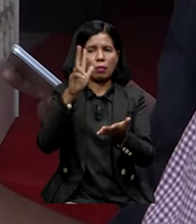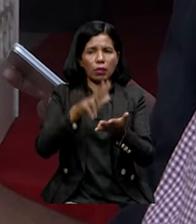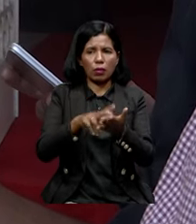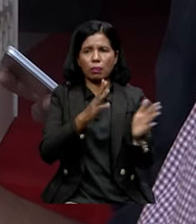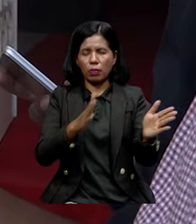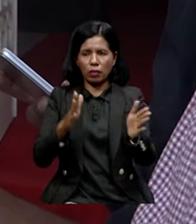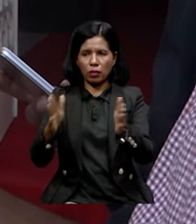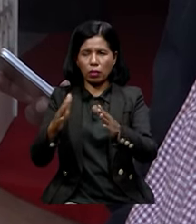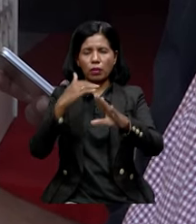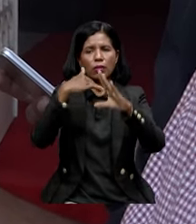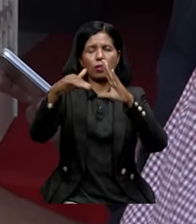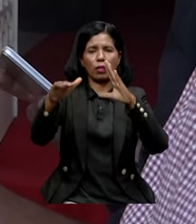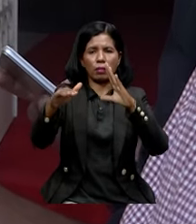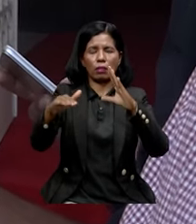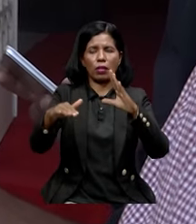para ver la ruca ba